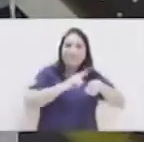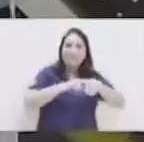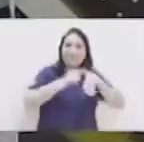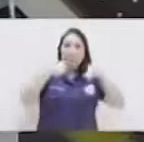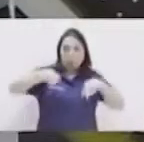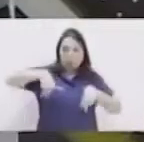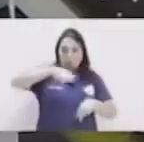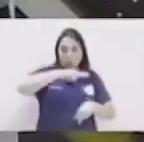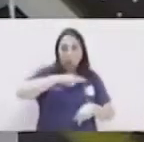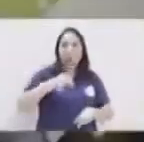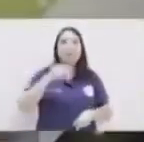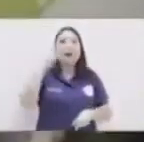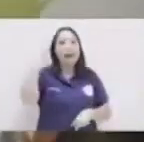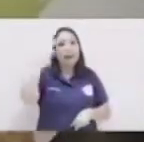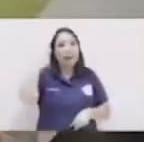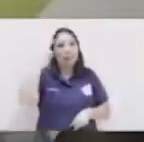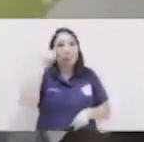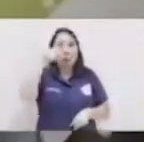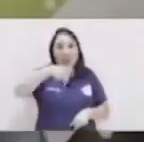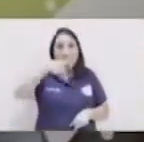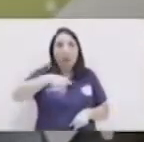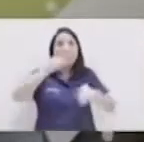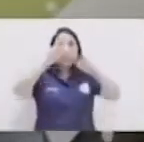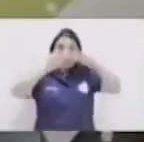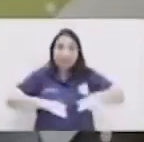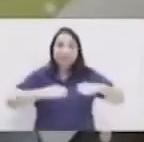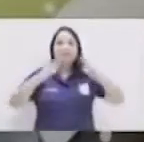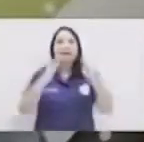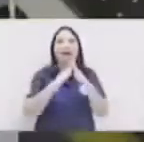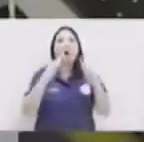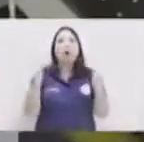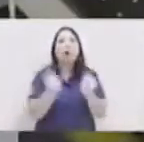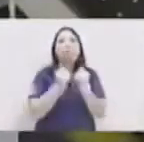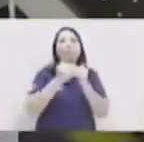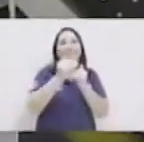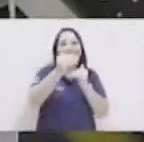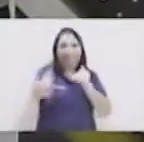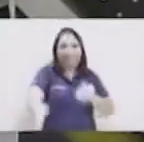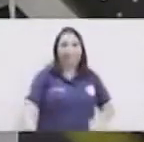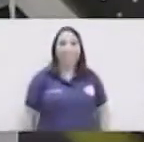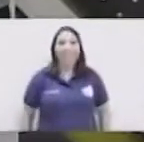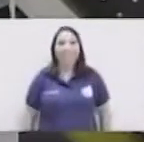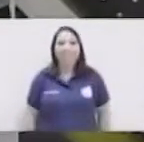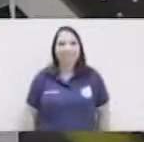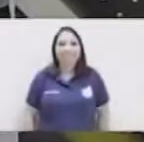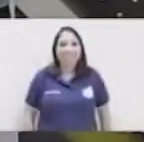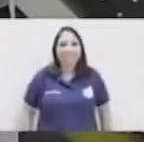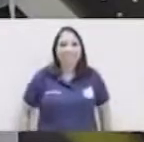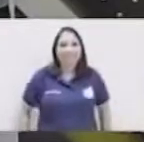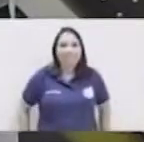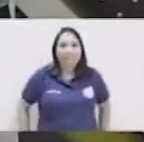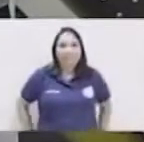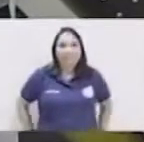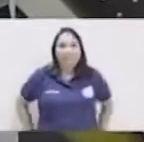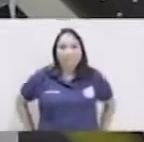con nosotros el día de hoy. Recuerden que es momento de quedarnos en casa y que juntos saldremos adelante.